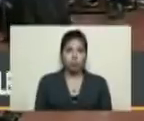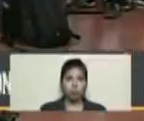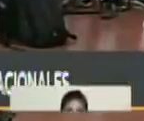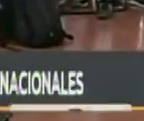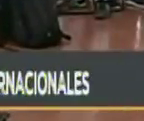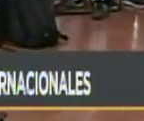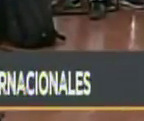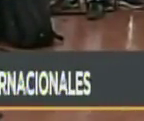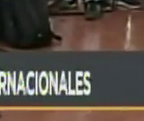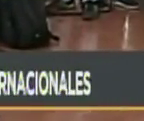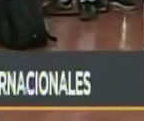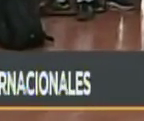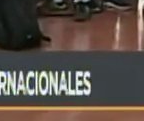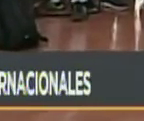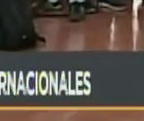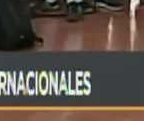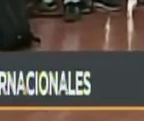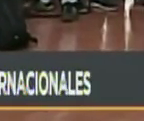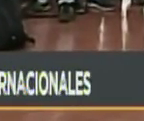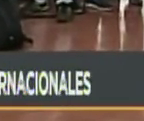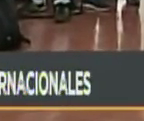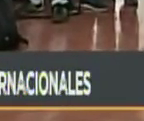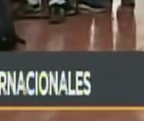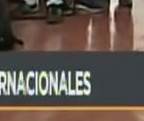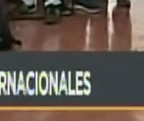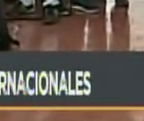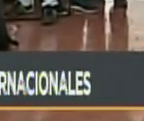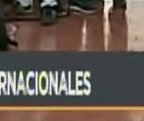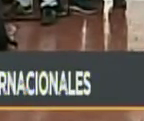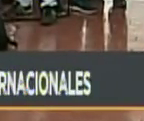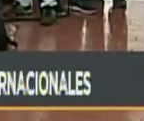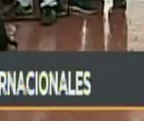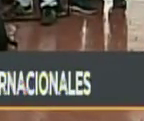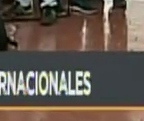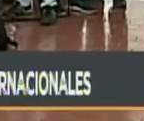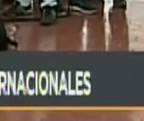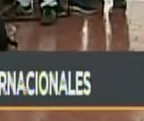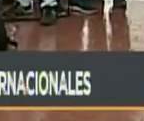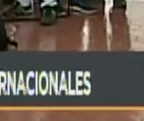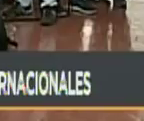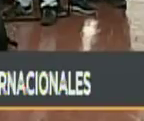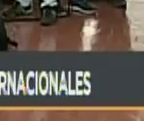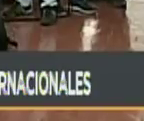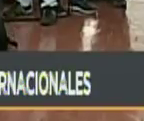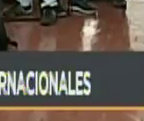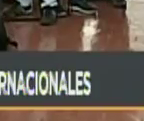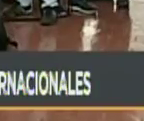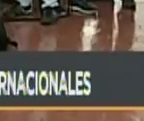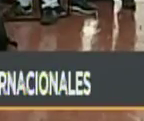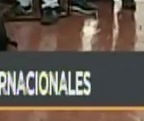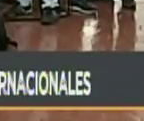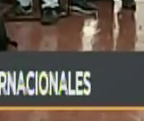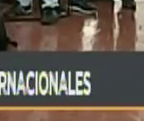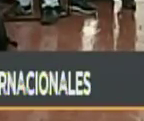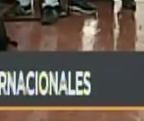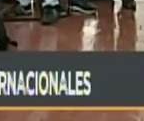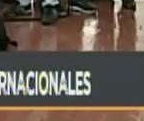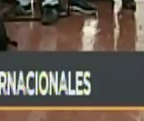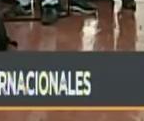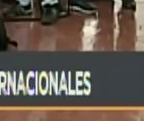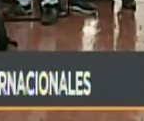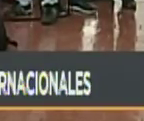trabajo, una visita de hermandad, para darle un abrazo de solidaridad, de apoyo,